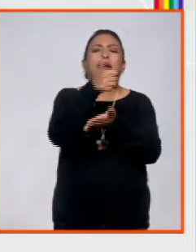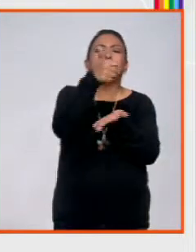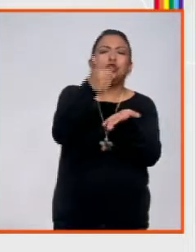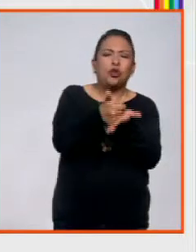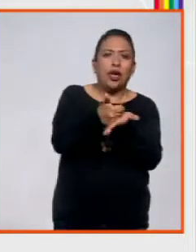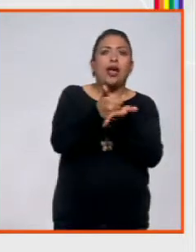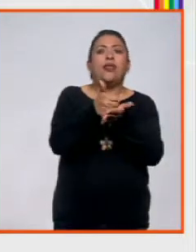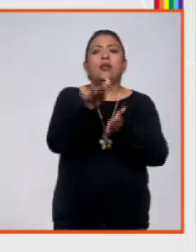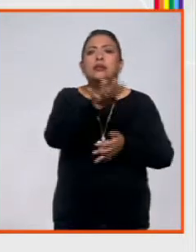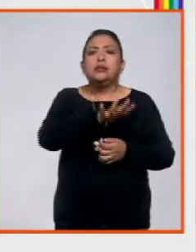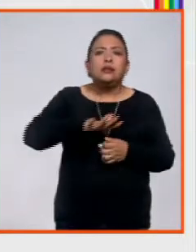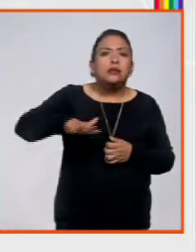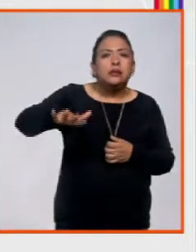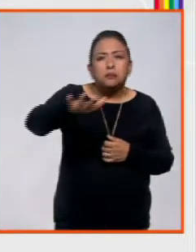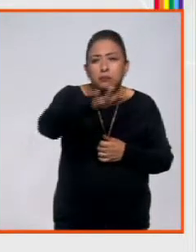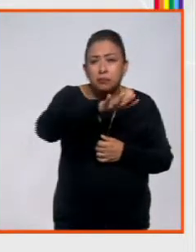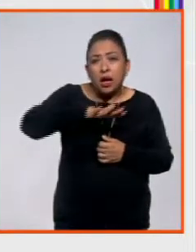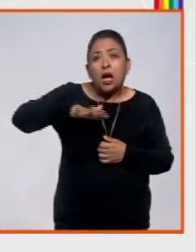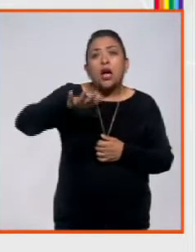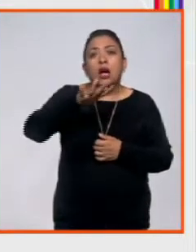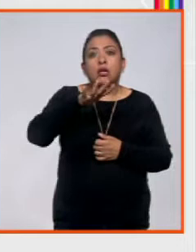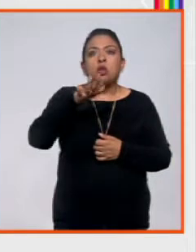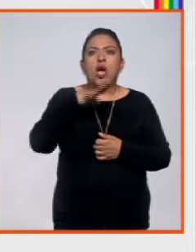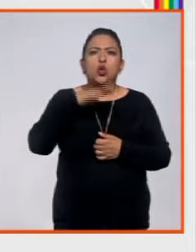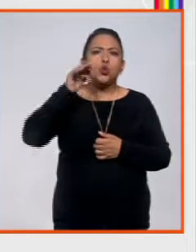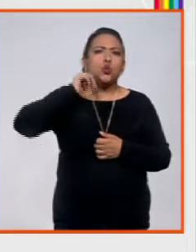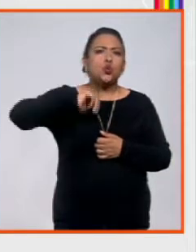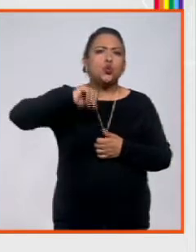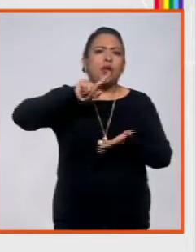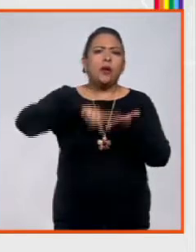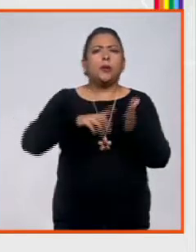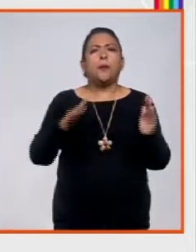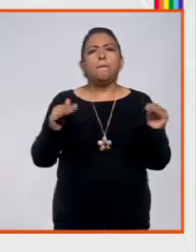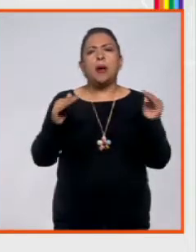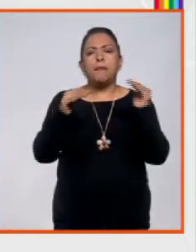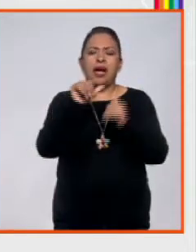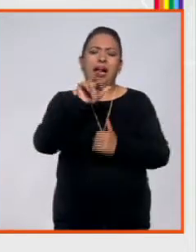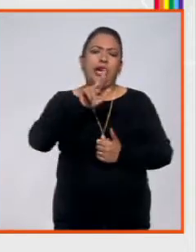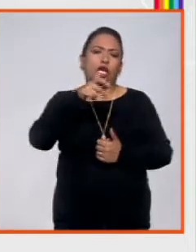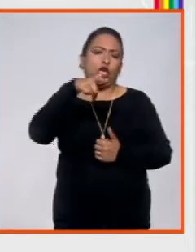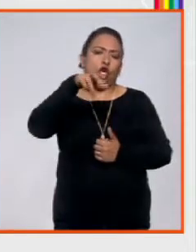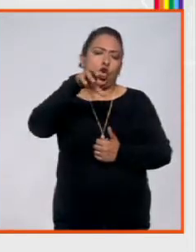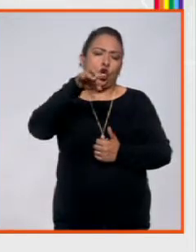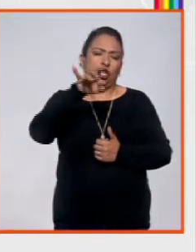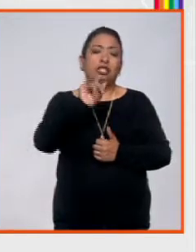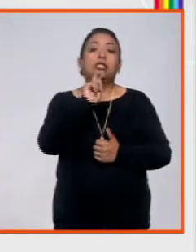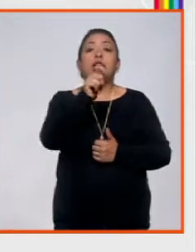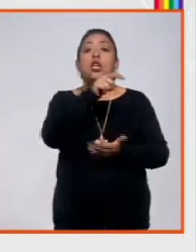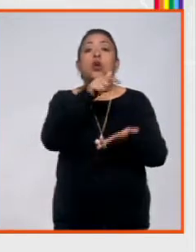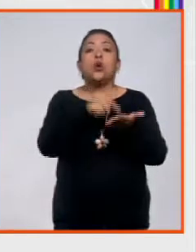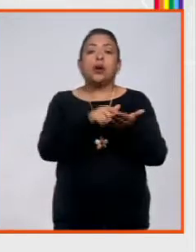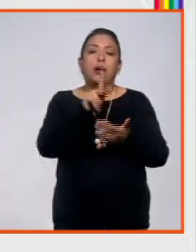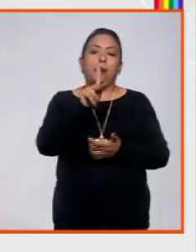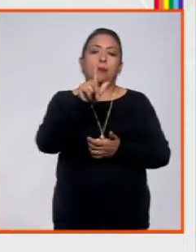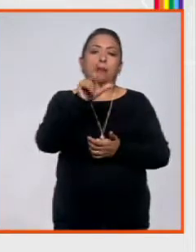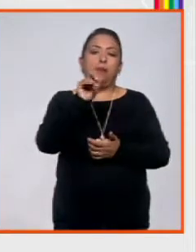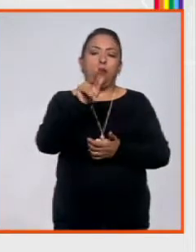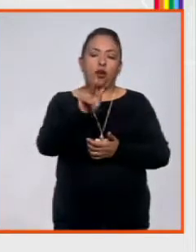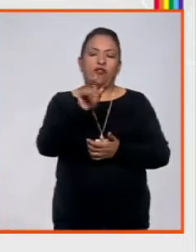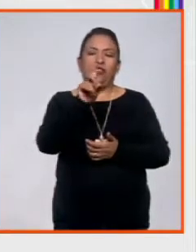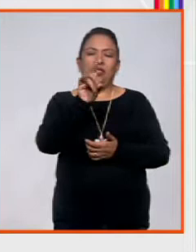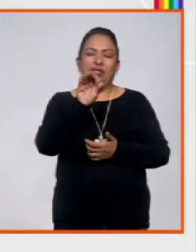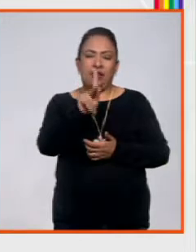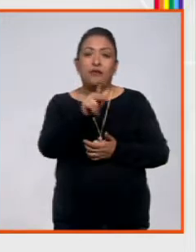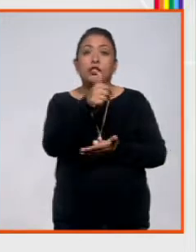con espacios que tienen vestigios arqueológicos y nos referimos a plovdiv es una